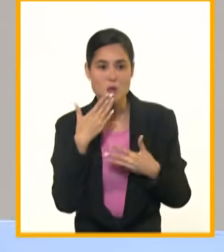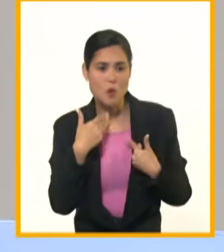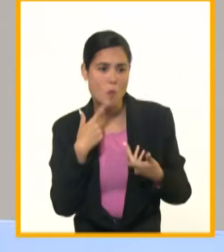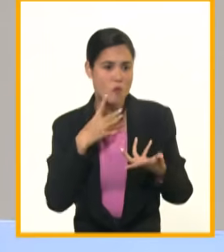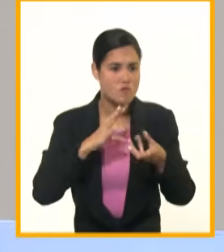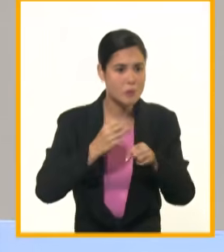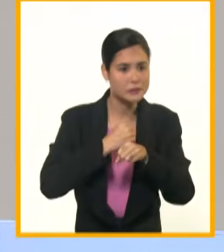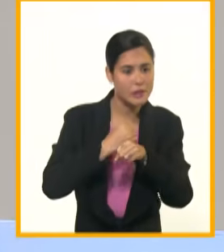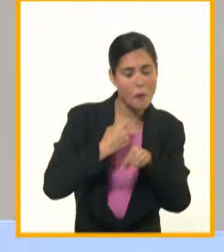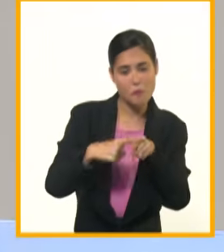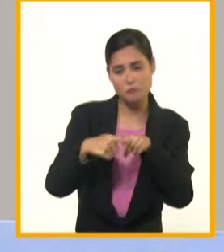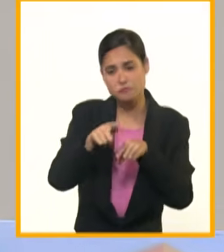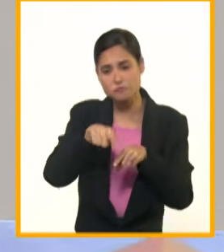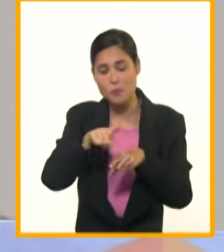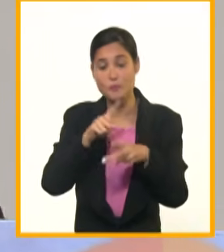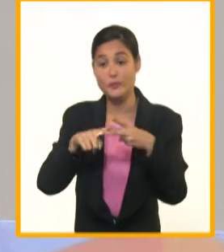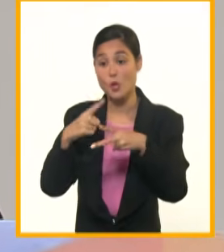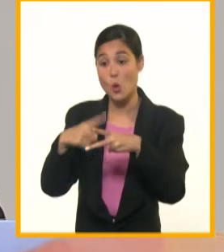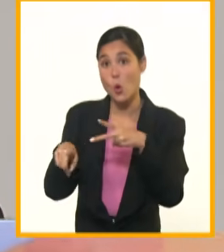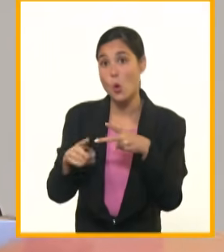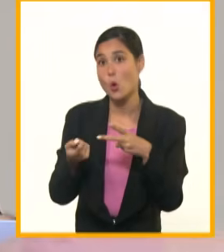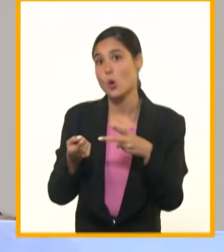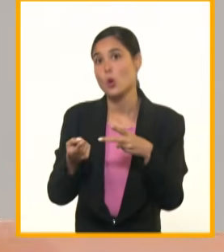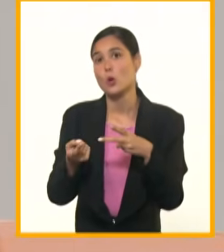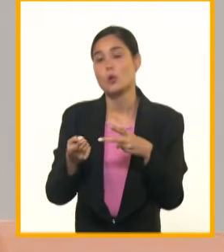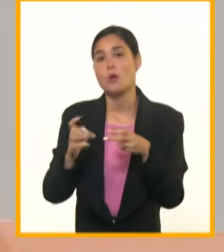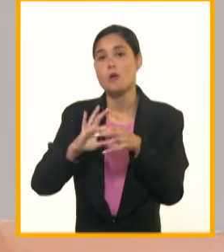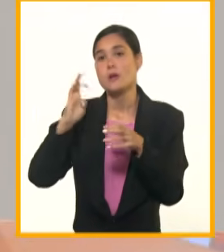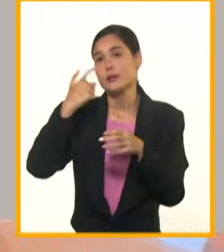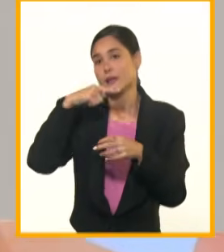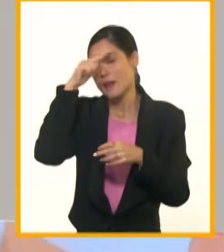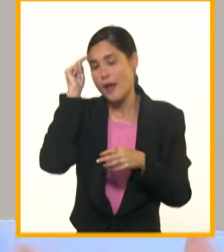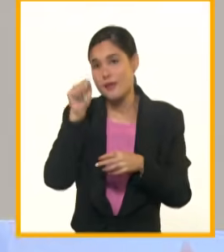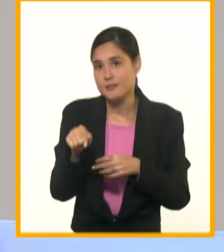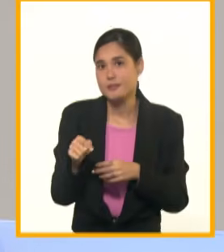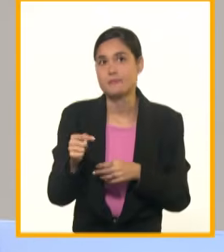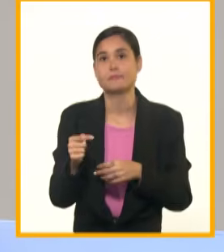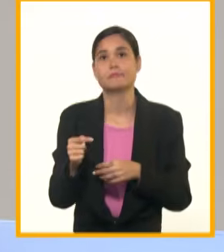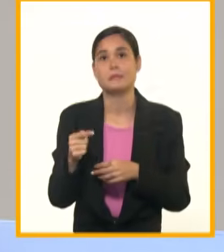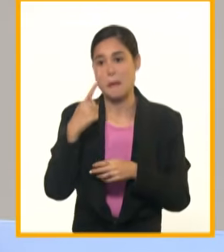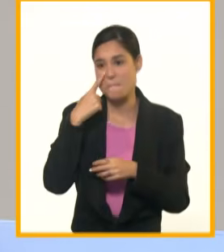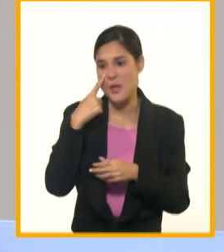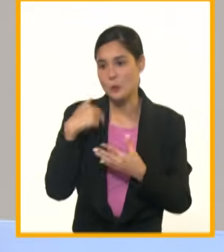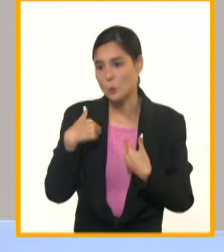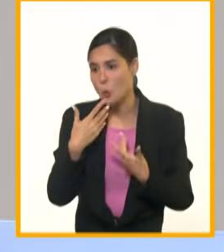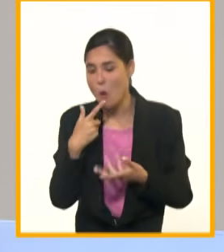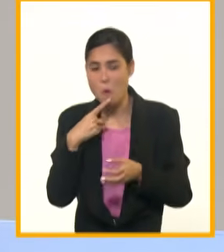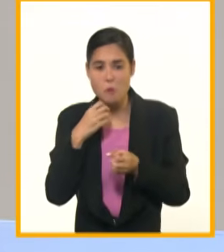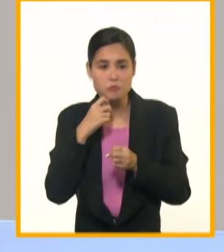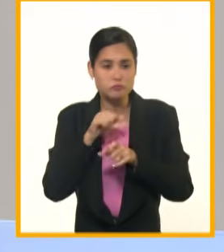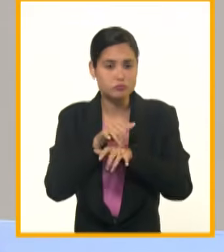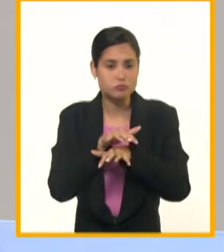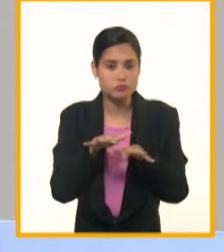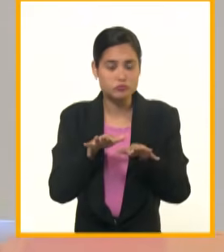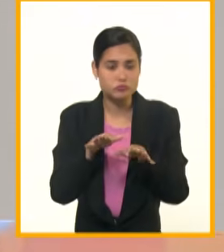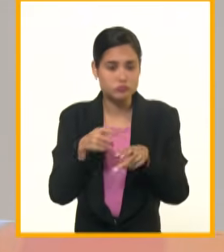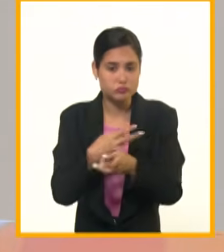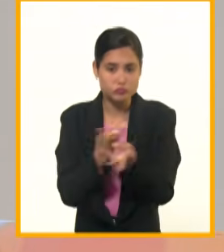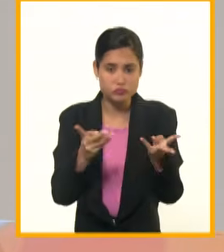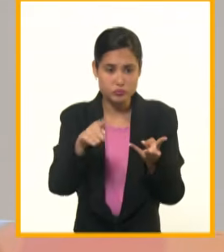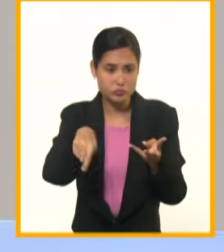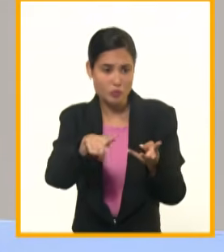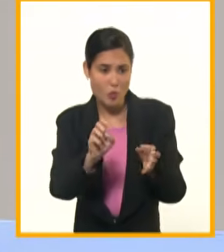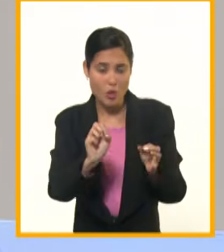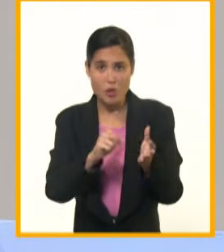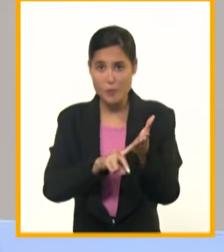instalaciones de la distribución, de la generación distribuida en la provincia, y bueno, el